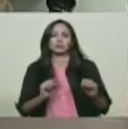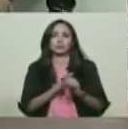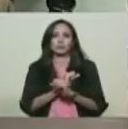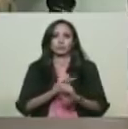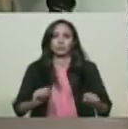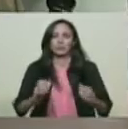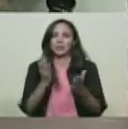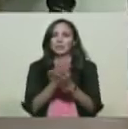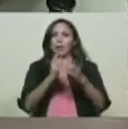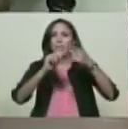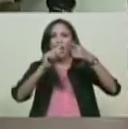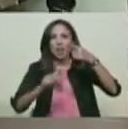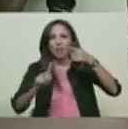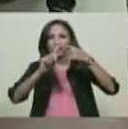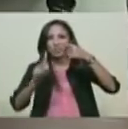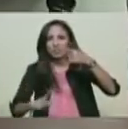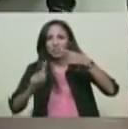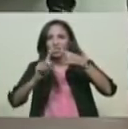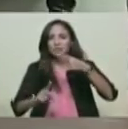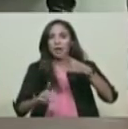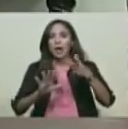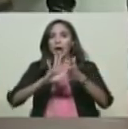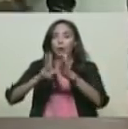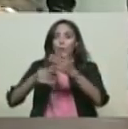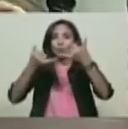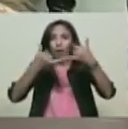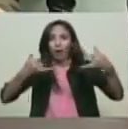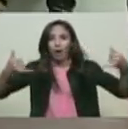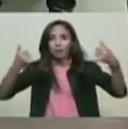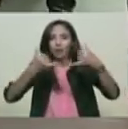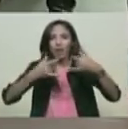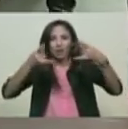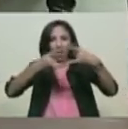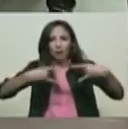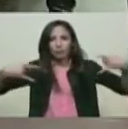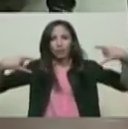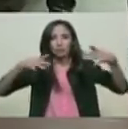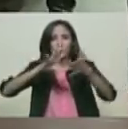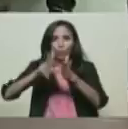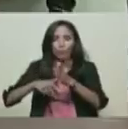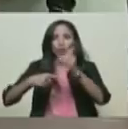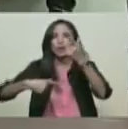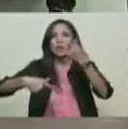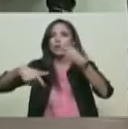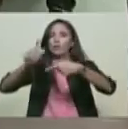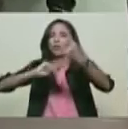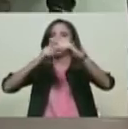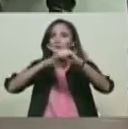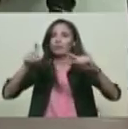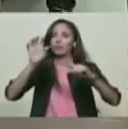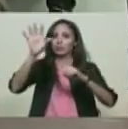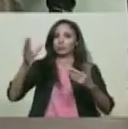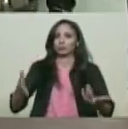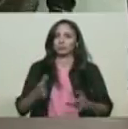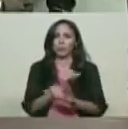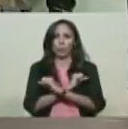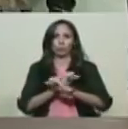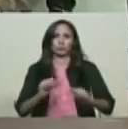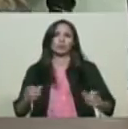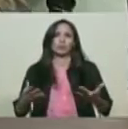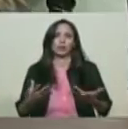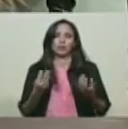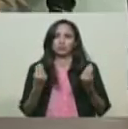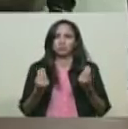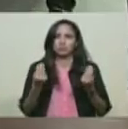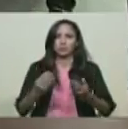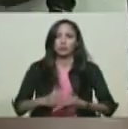guerra eléctrica. Se roban el cobre y allá lo venden libremente. Yo no quería tomar una medida como esta, pero estoy